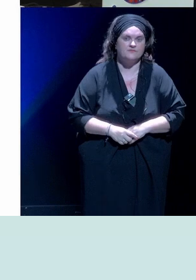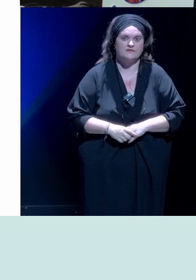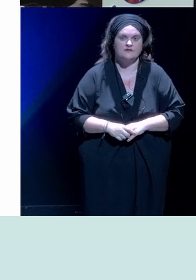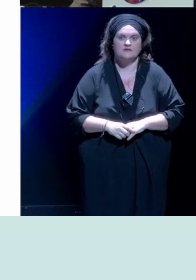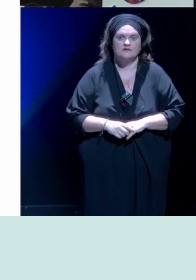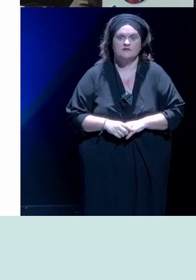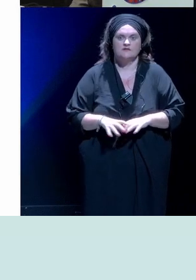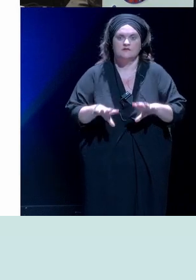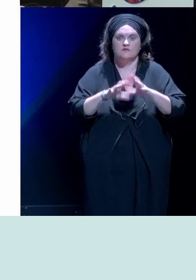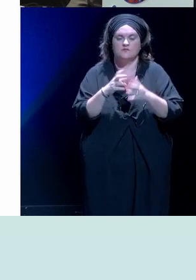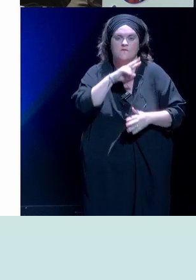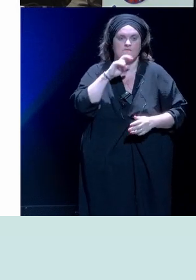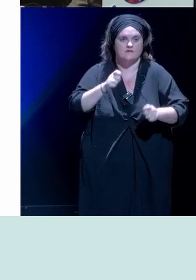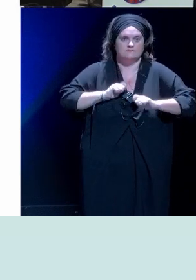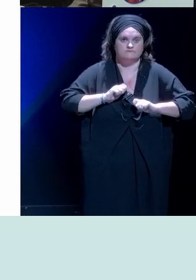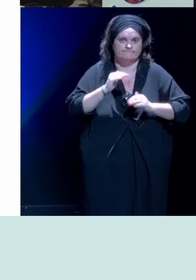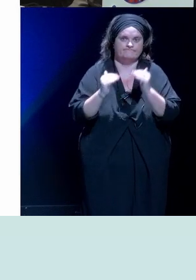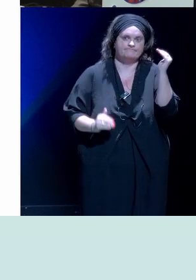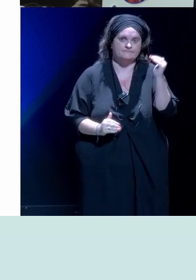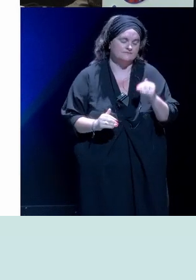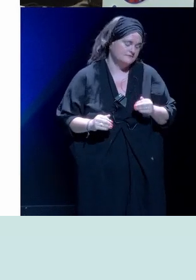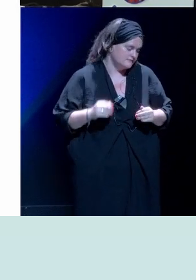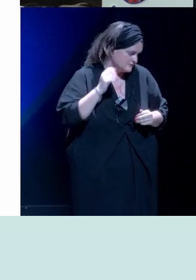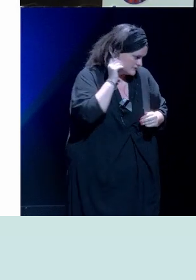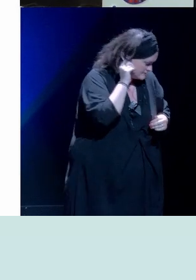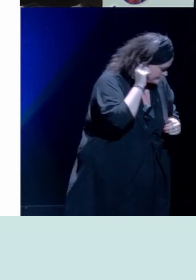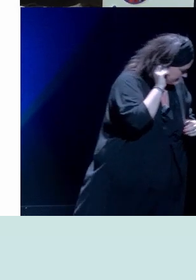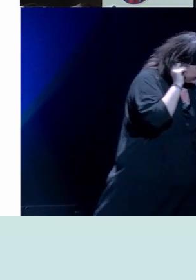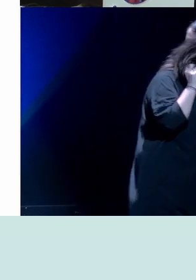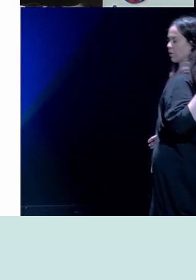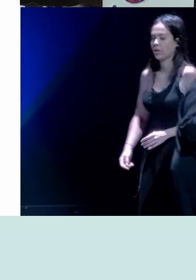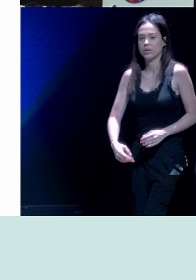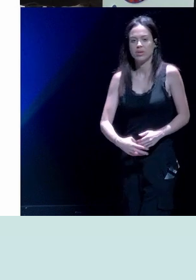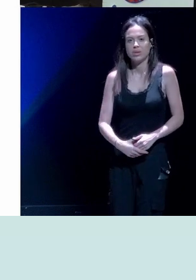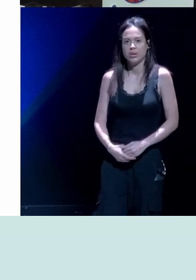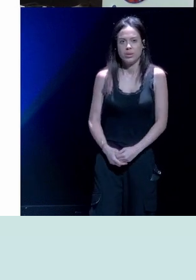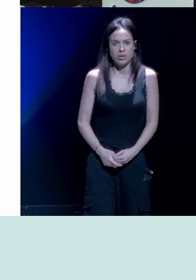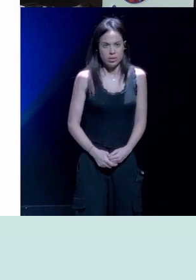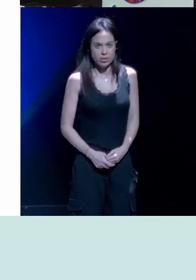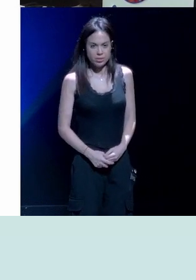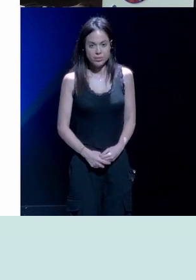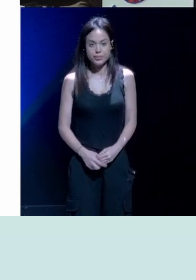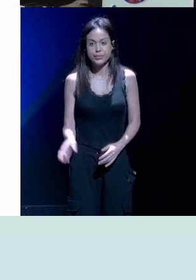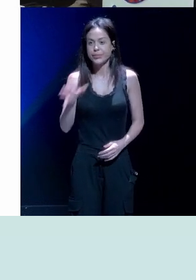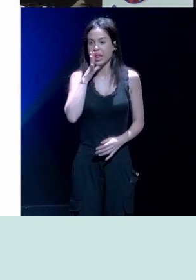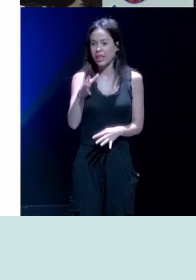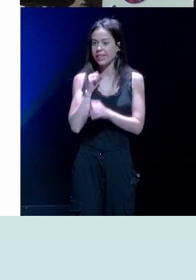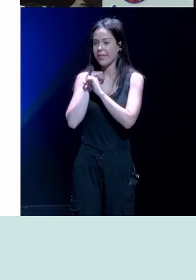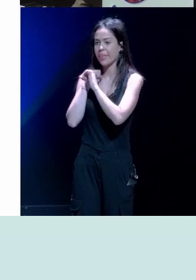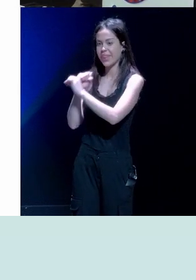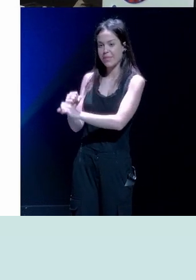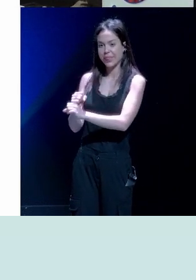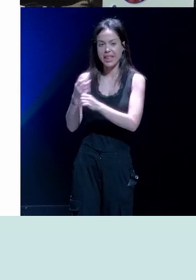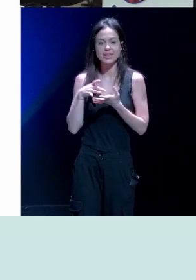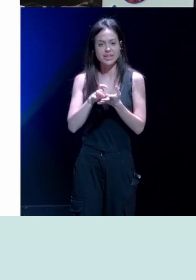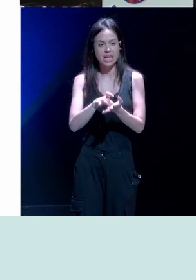los desvaloriza. Porque el hecho de depender de los servicios sociales